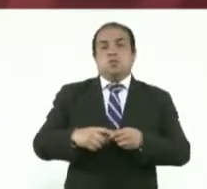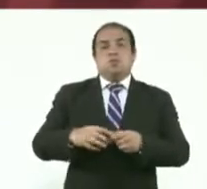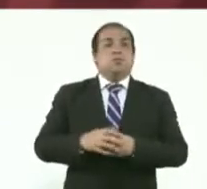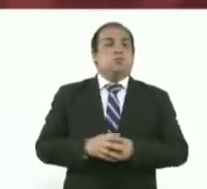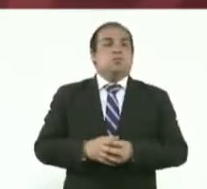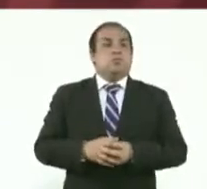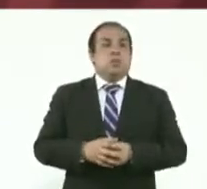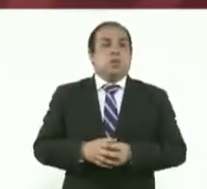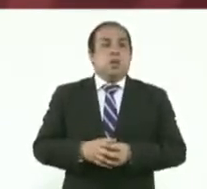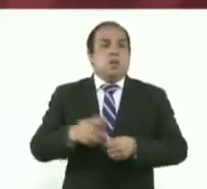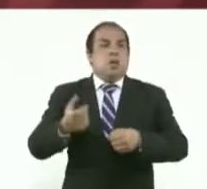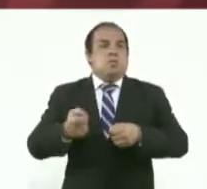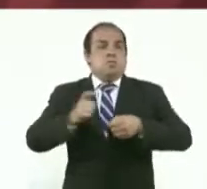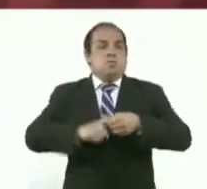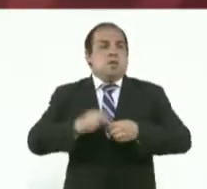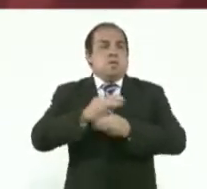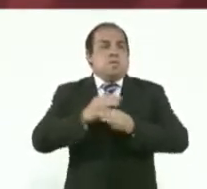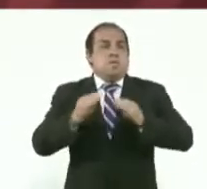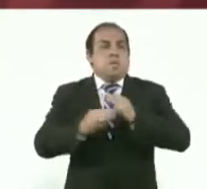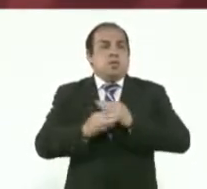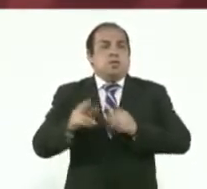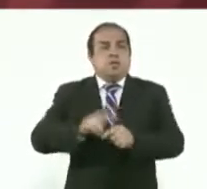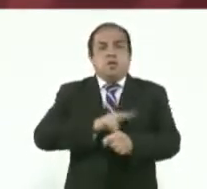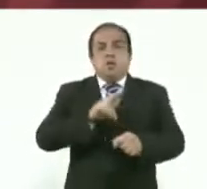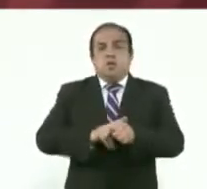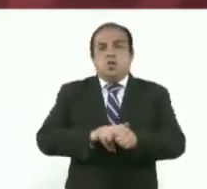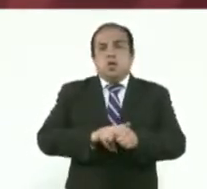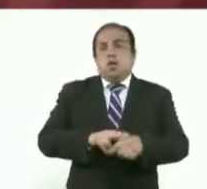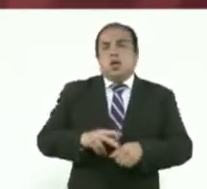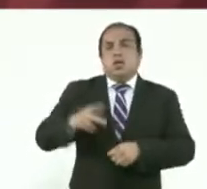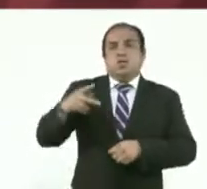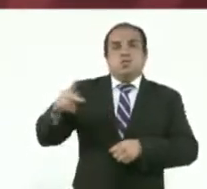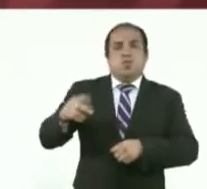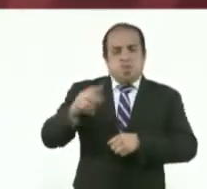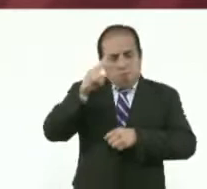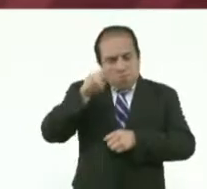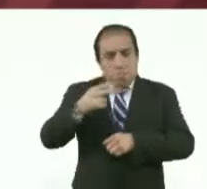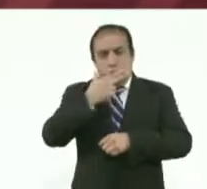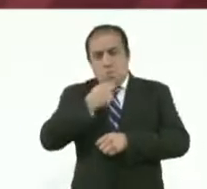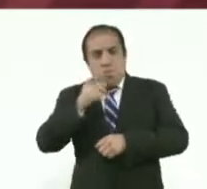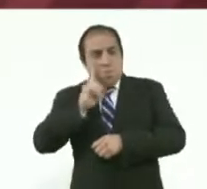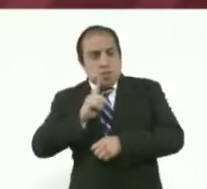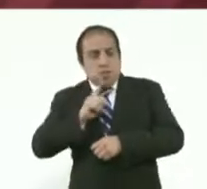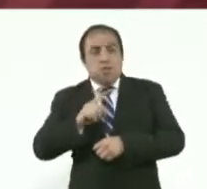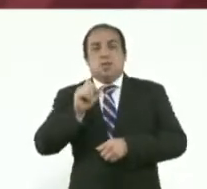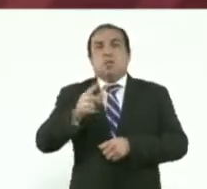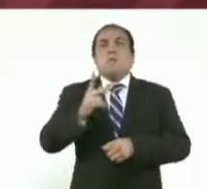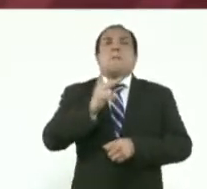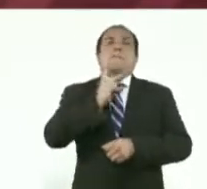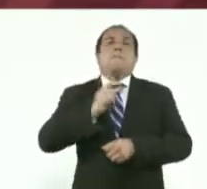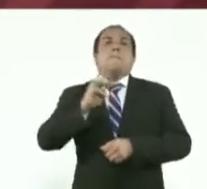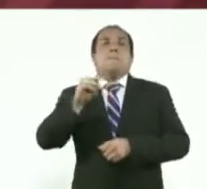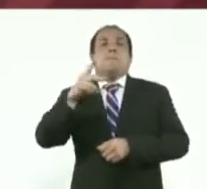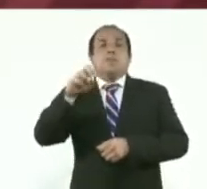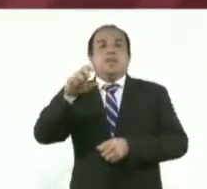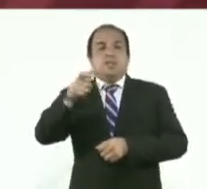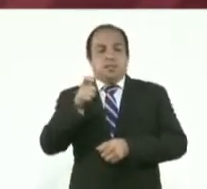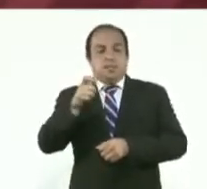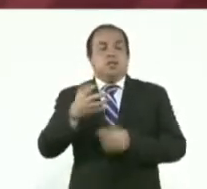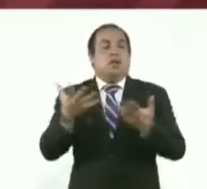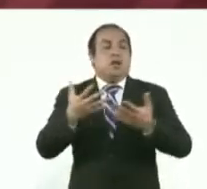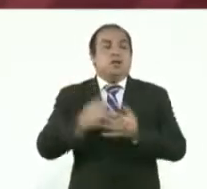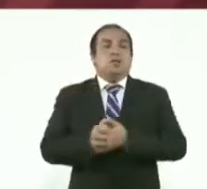los mexicanos, el esfuerzo que está haciendo Pemex para eficientar todos sus procesos y aumentar